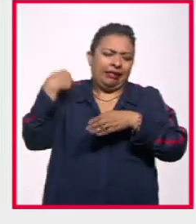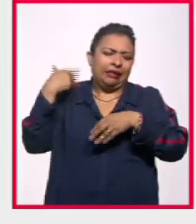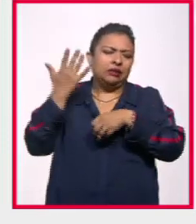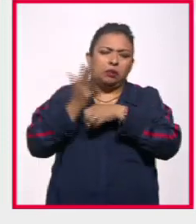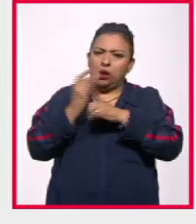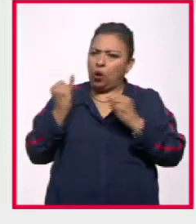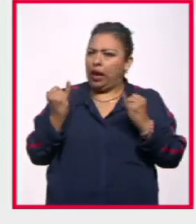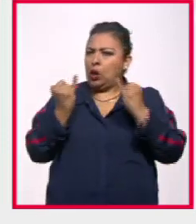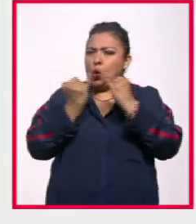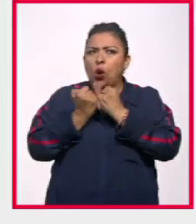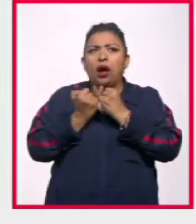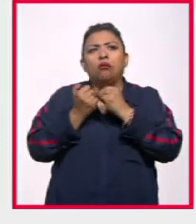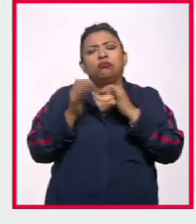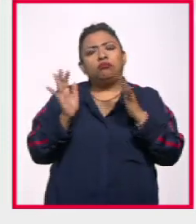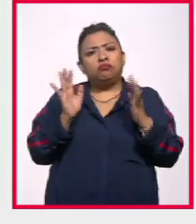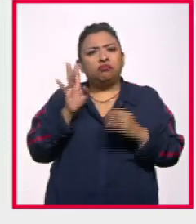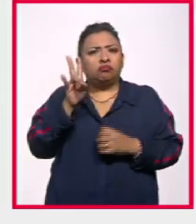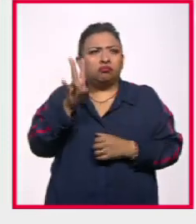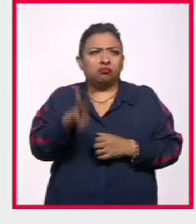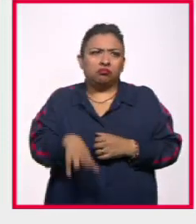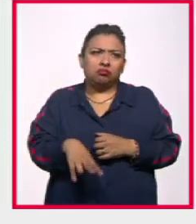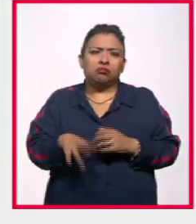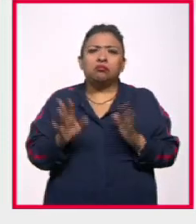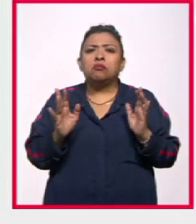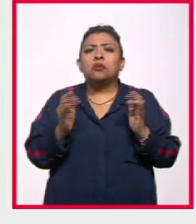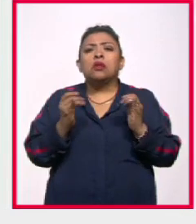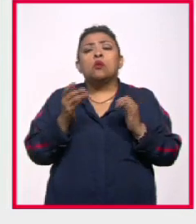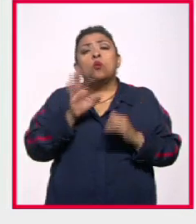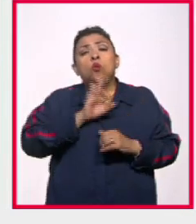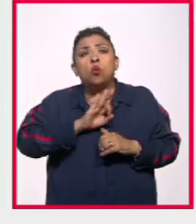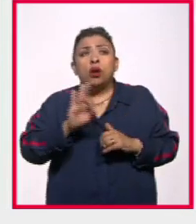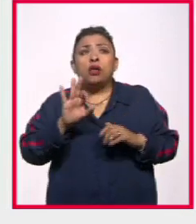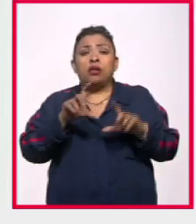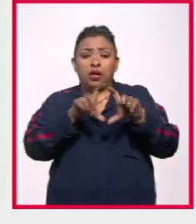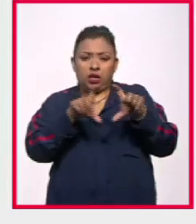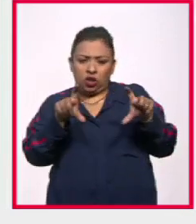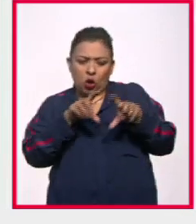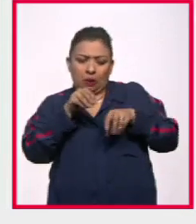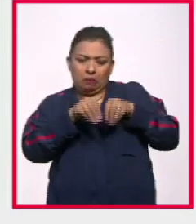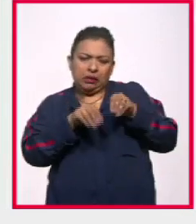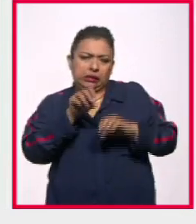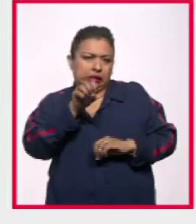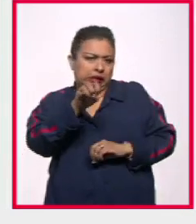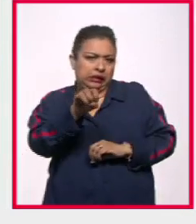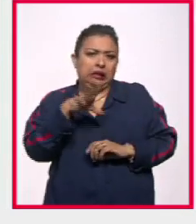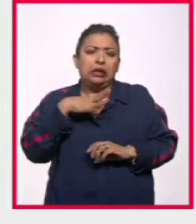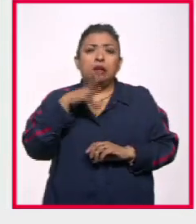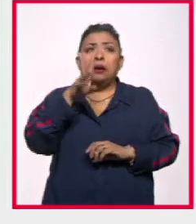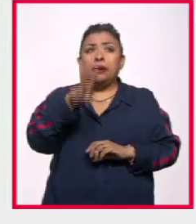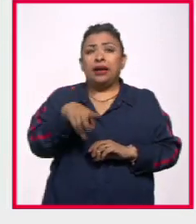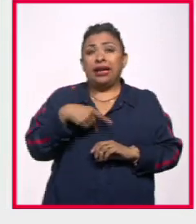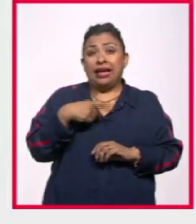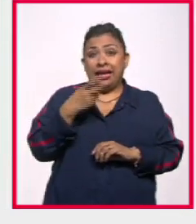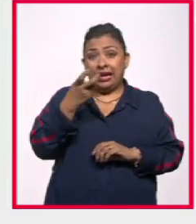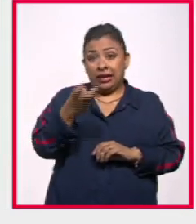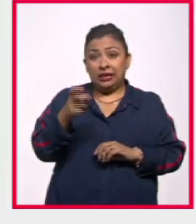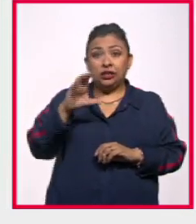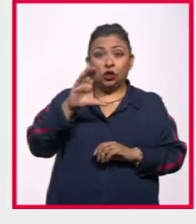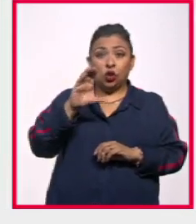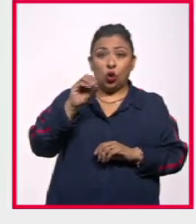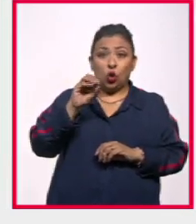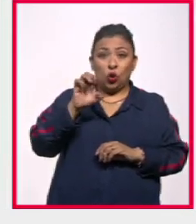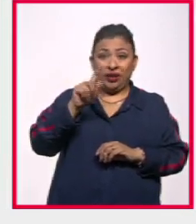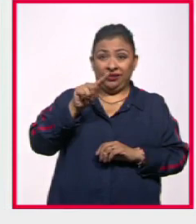y fue obviamente, ahorita que hablabas de si era posible trabajar el guión, claro. Realmente en ese sentido John Coetzee